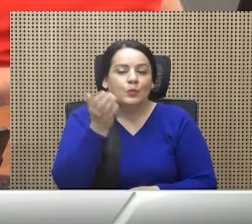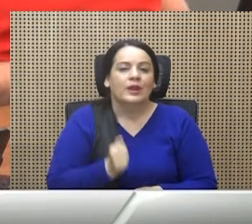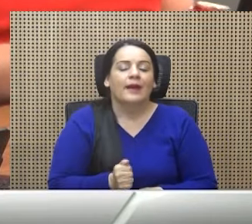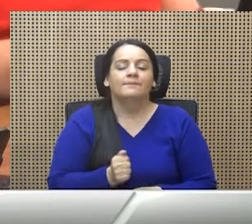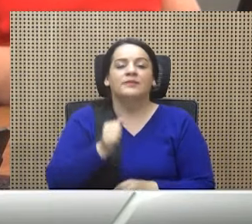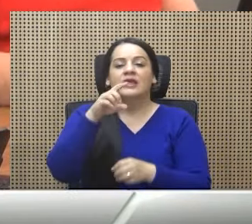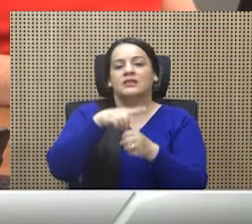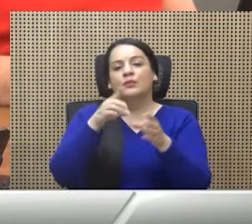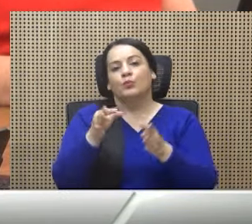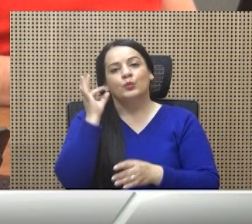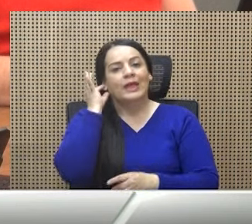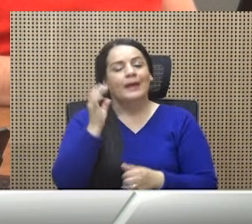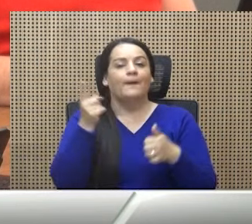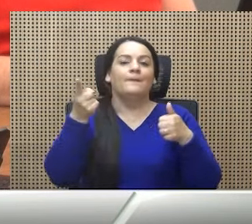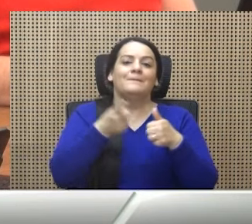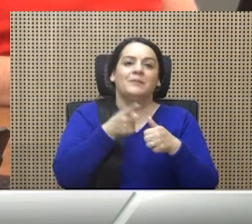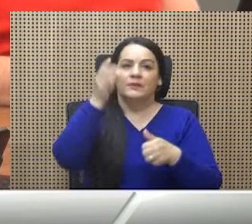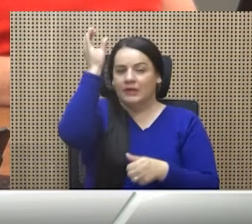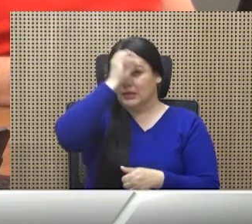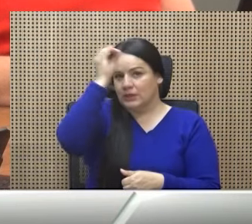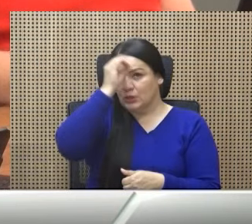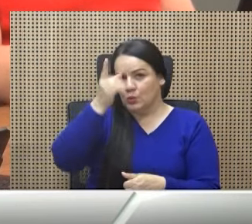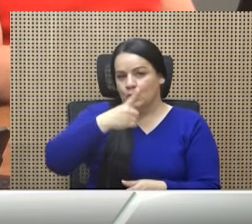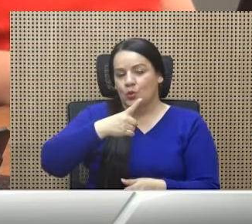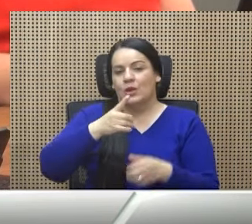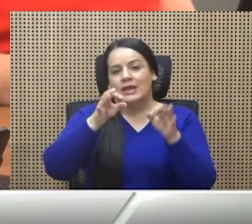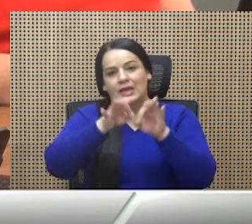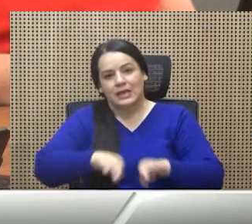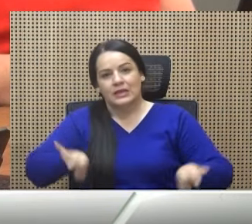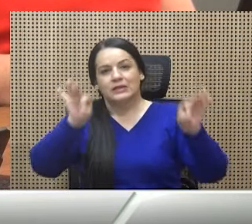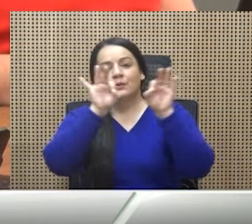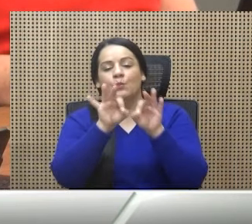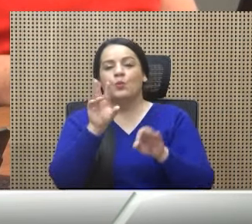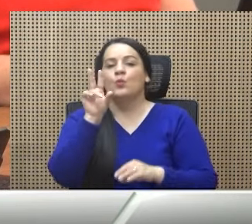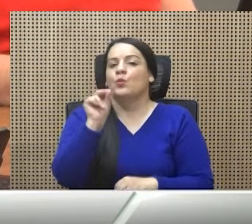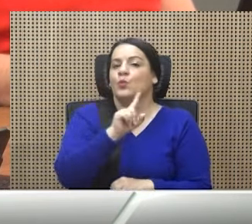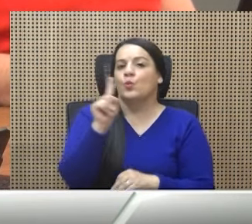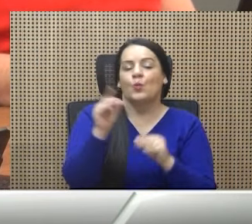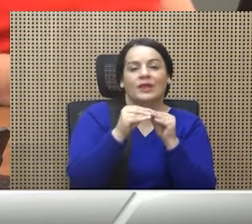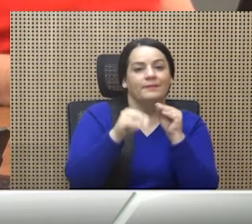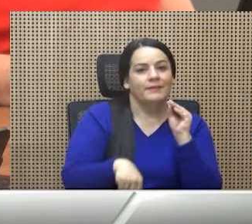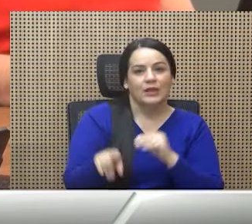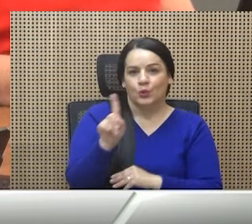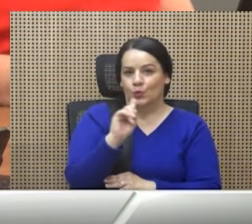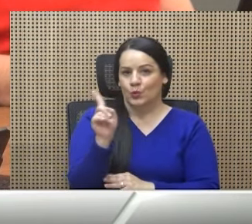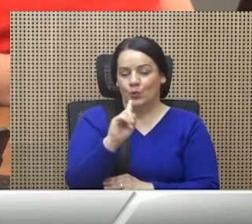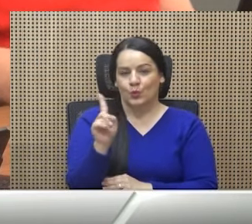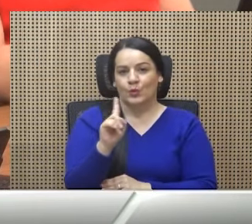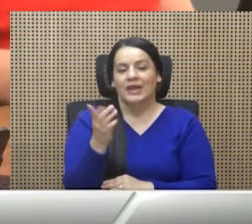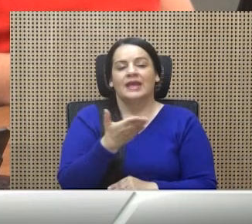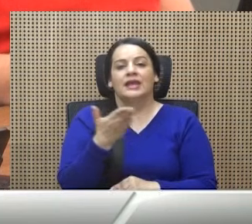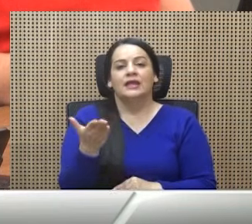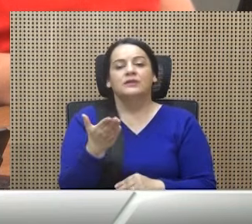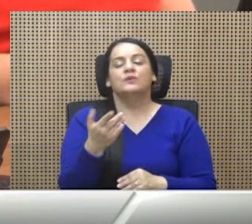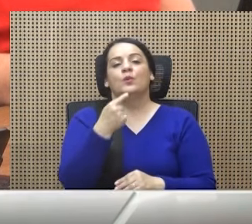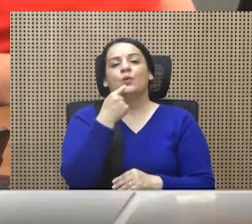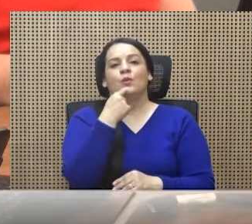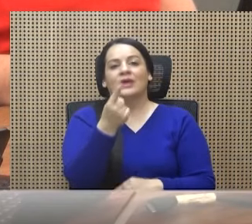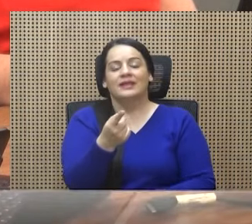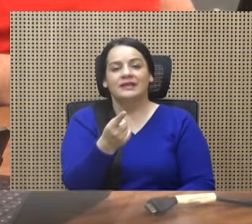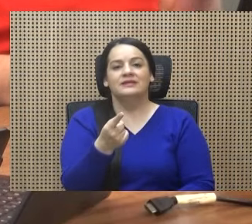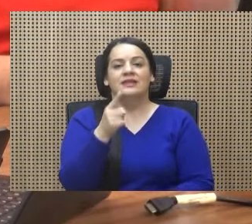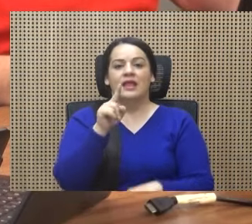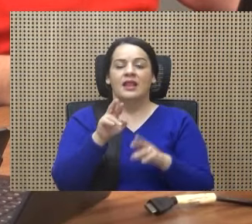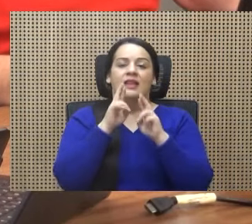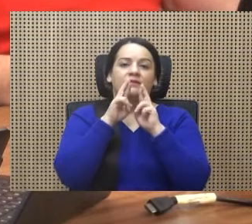el primer criterio y que es su substantivo No no es menor es casualmente lo que indica la